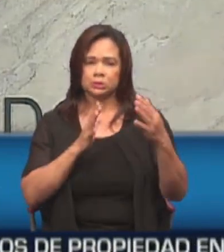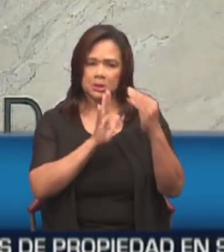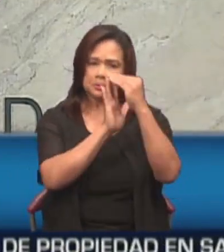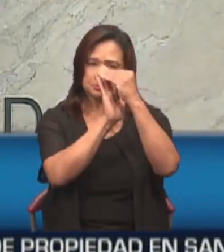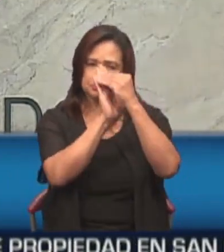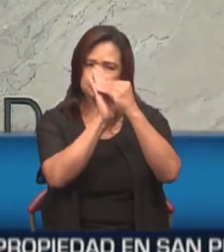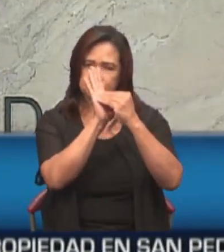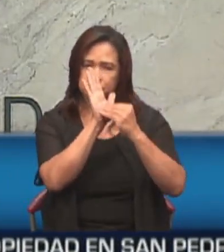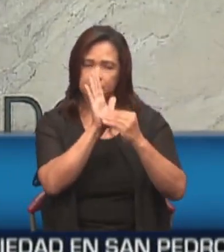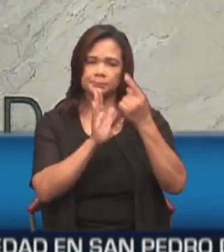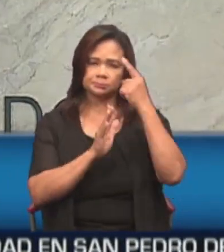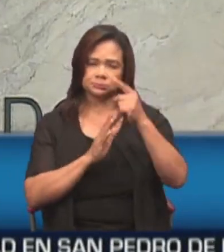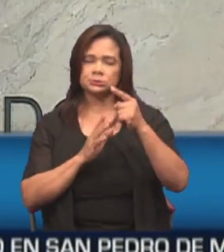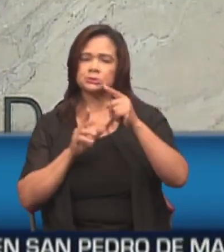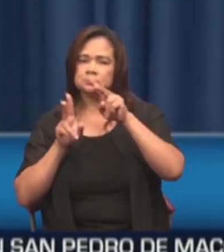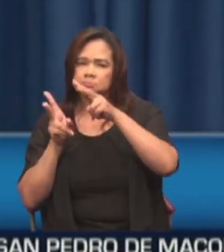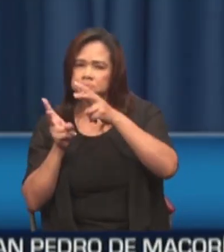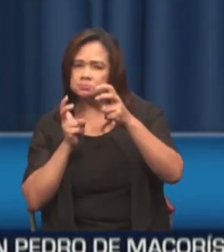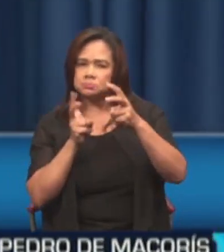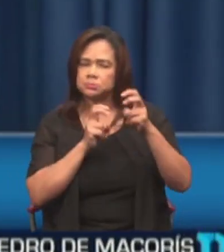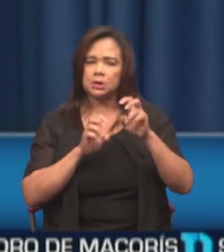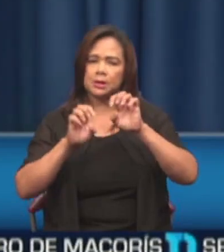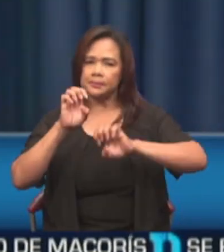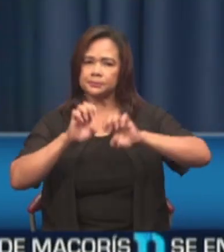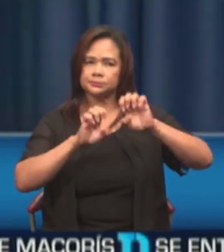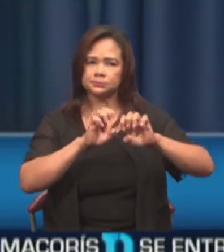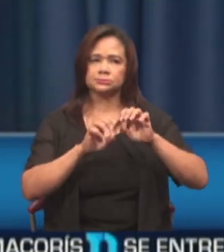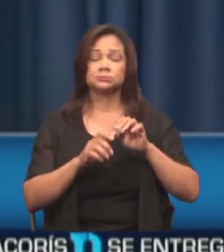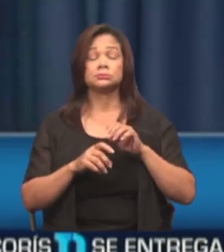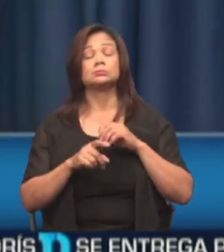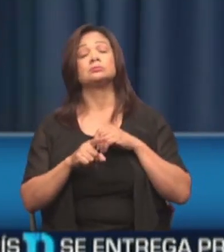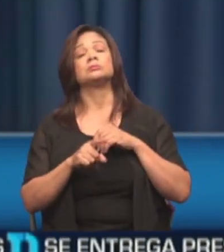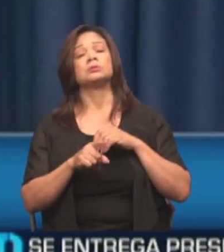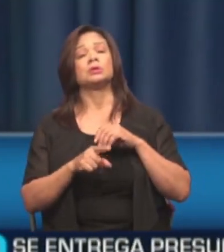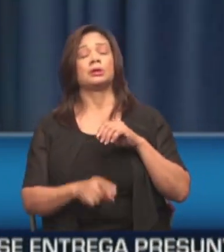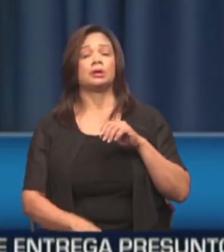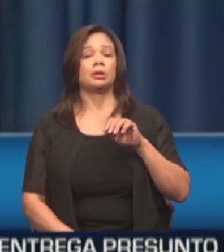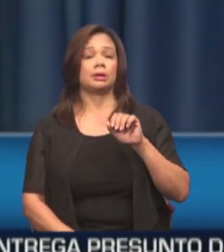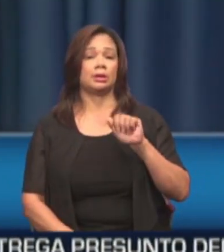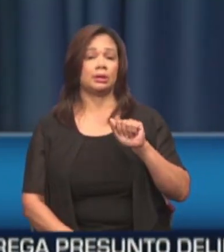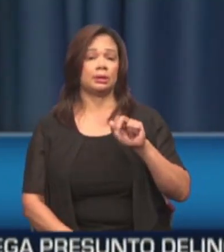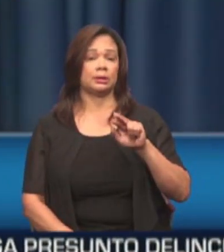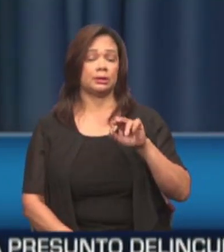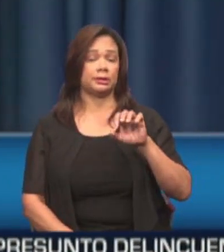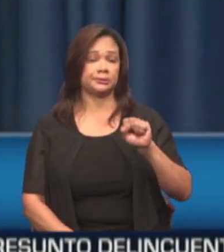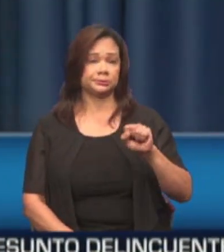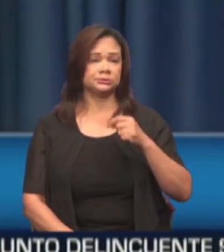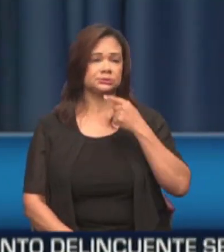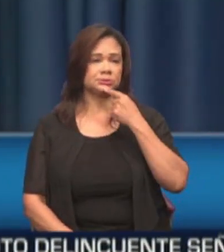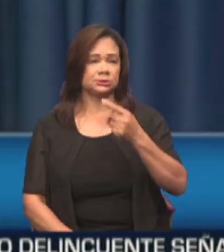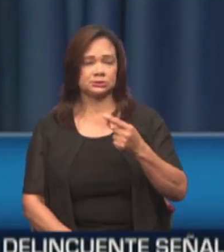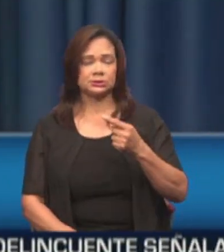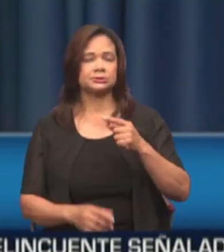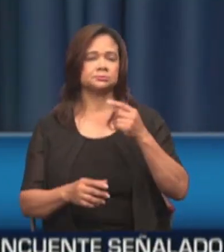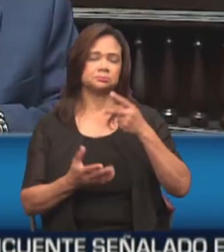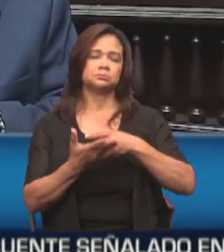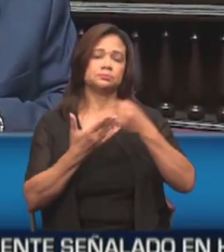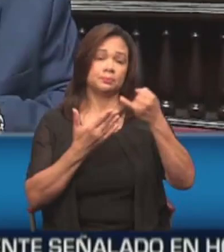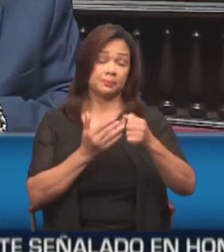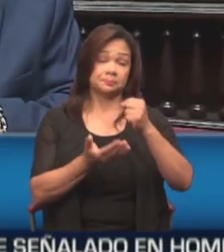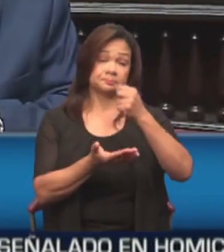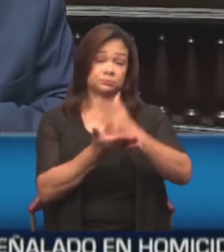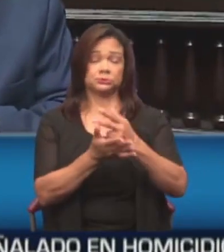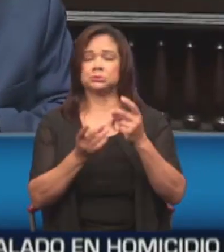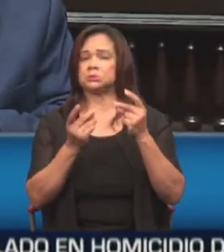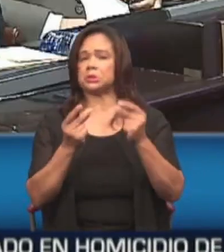conocidas se están trabajando desde la oposición el senador Aris Iván Lorenzo aseguró que la iniciativa fue aprobada al